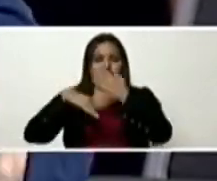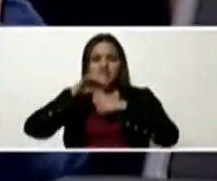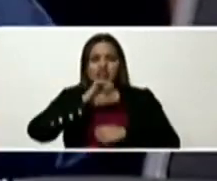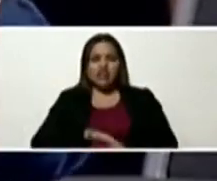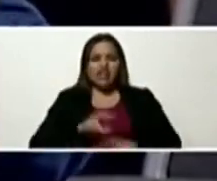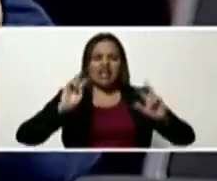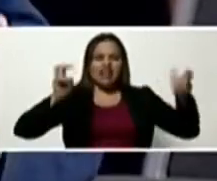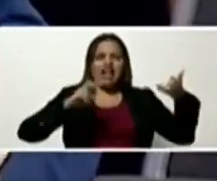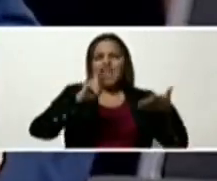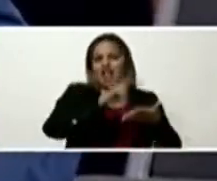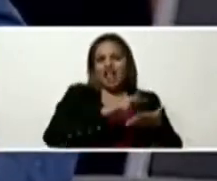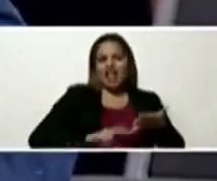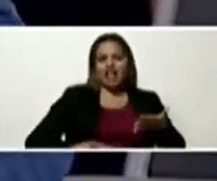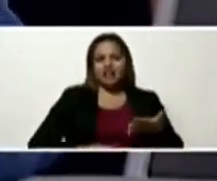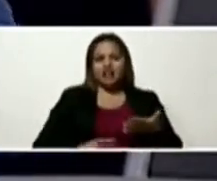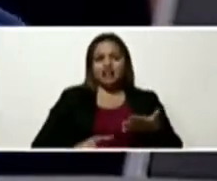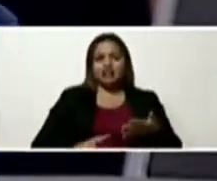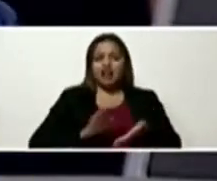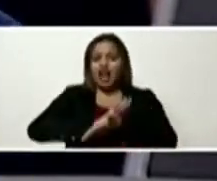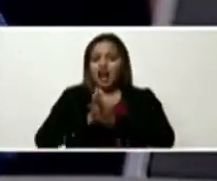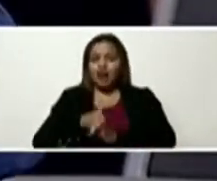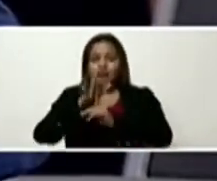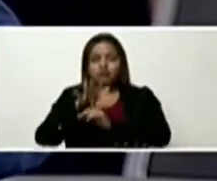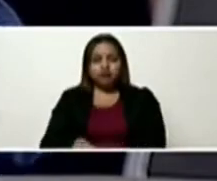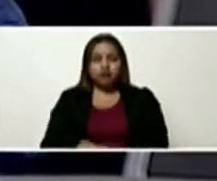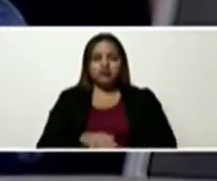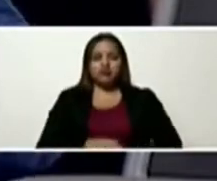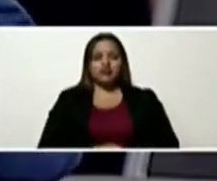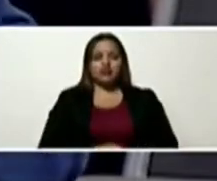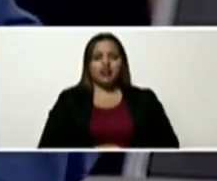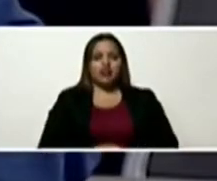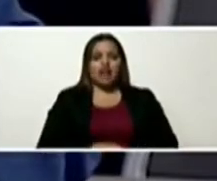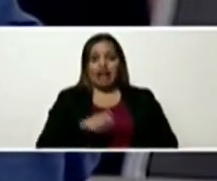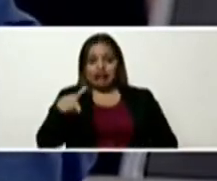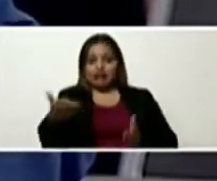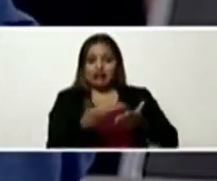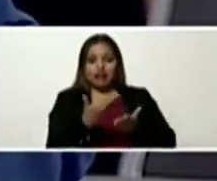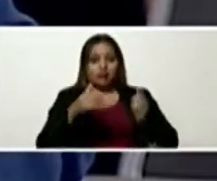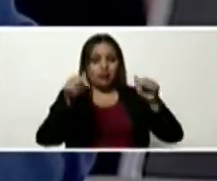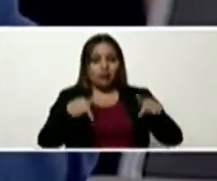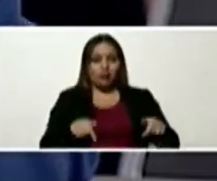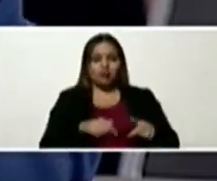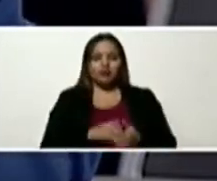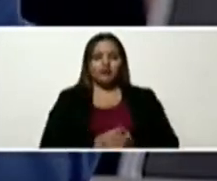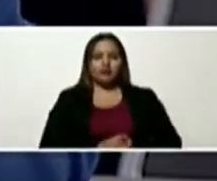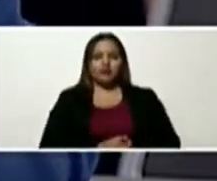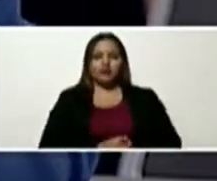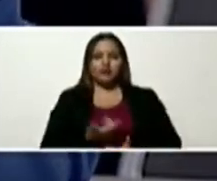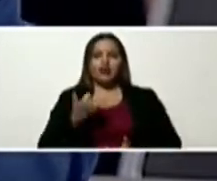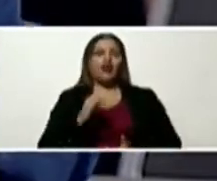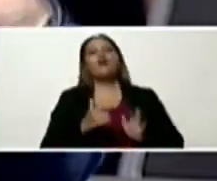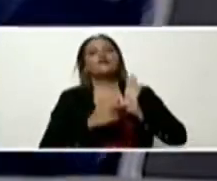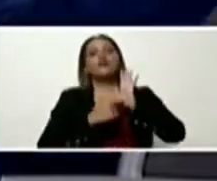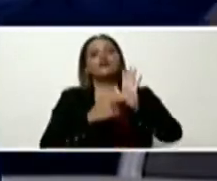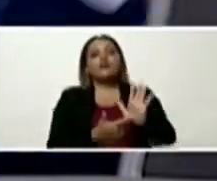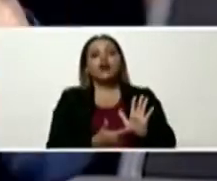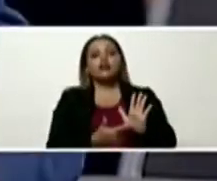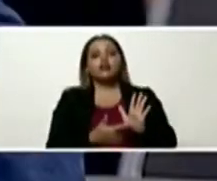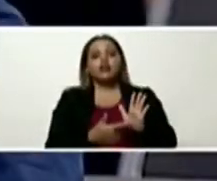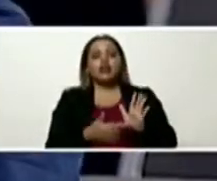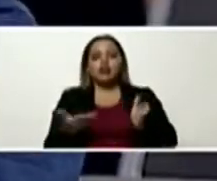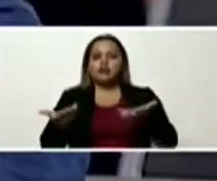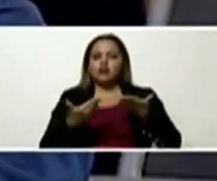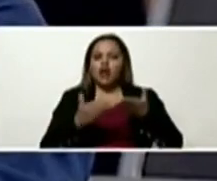es leer descoloniza. Este libro que hoy usted ha mostrado, que nos lo entregó